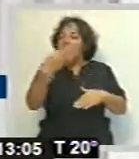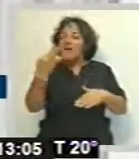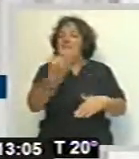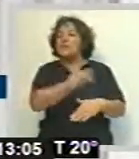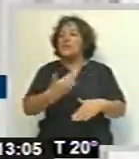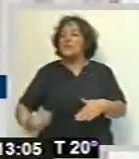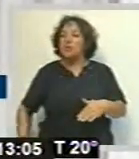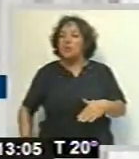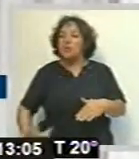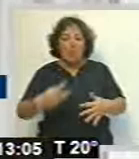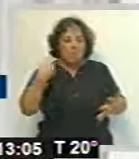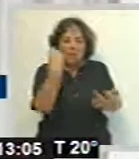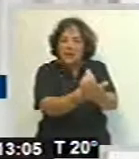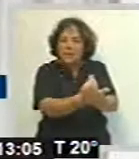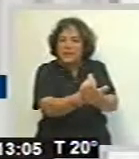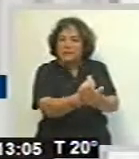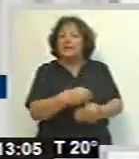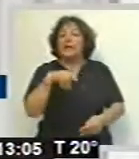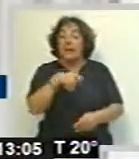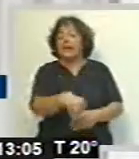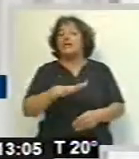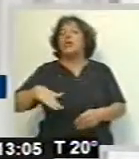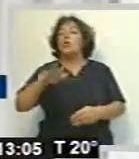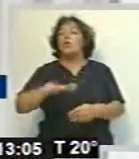con mucho más presencia. Es el lugar en donde de